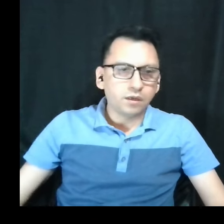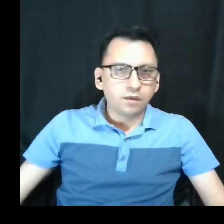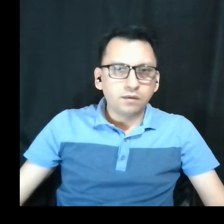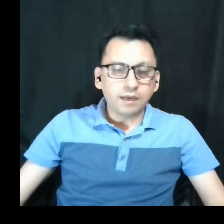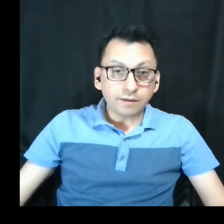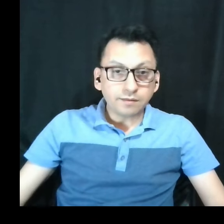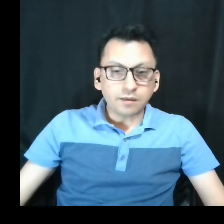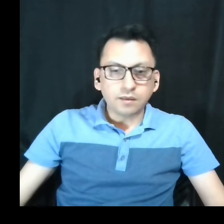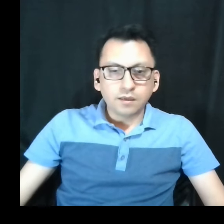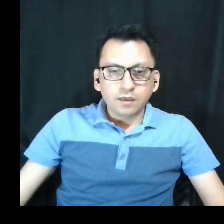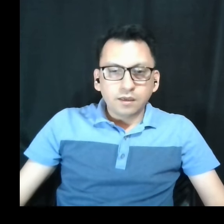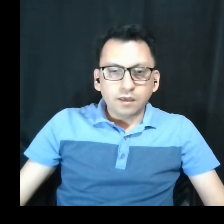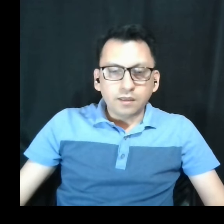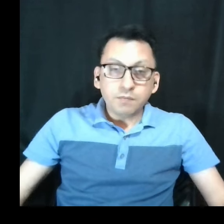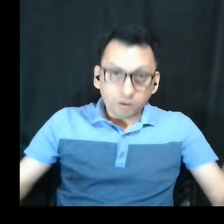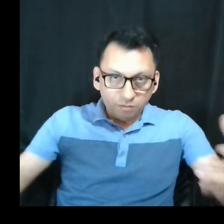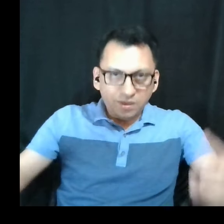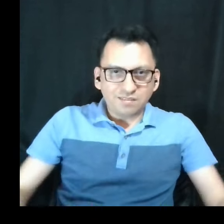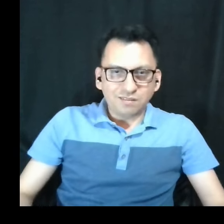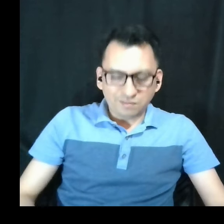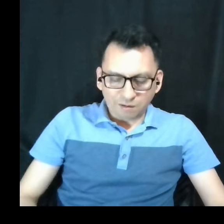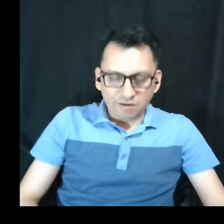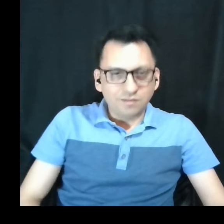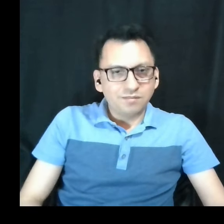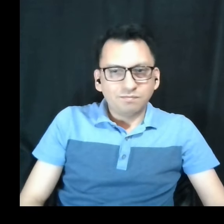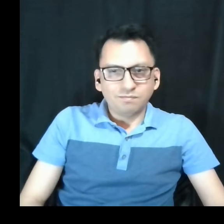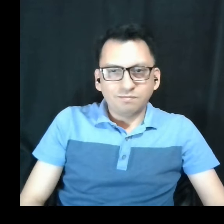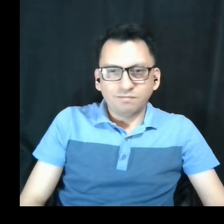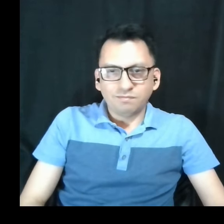excesos Ya basta Dime qué opinas tú hasta luego